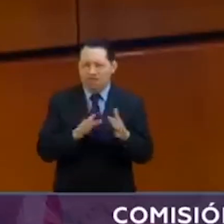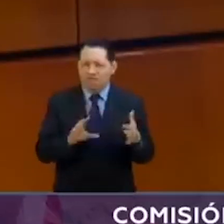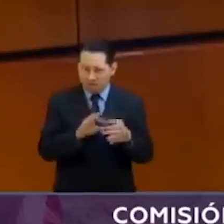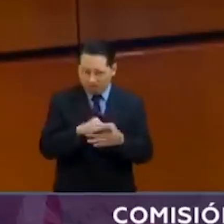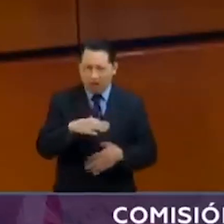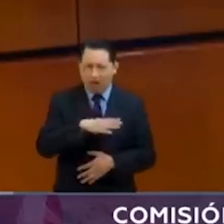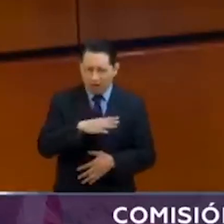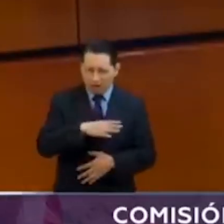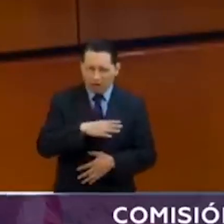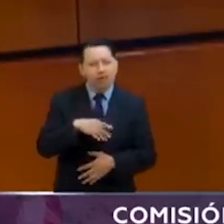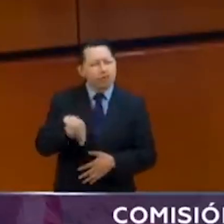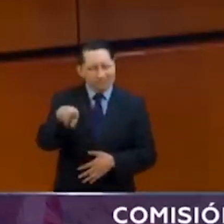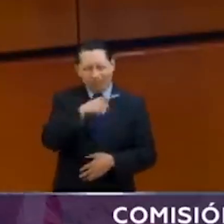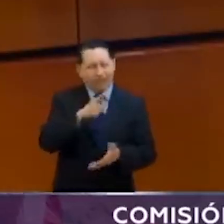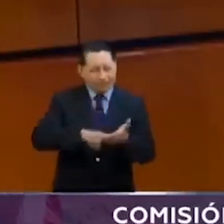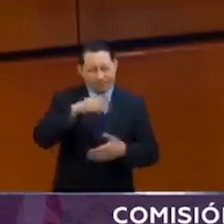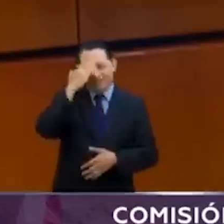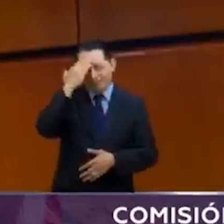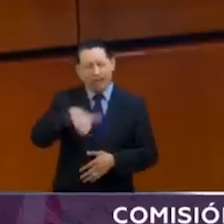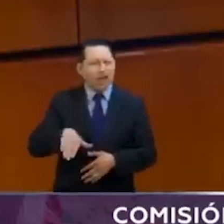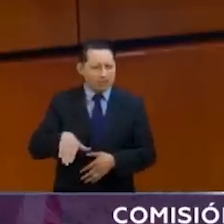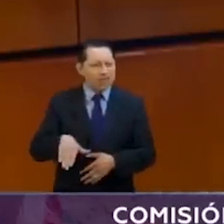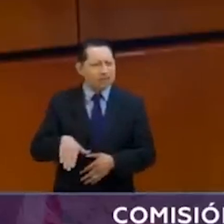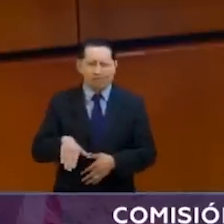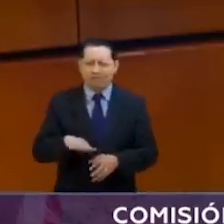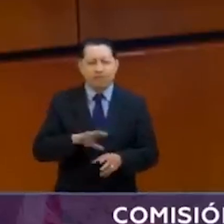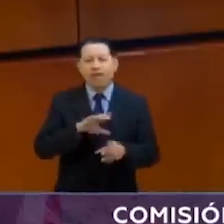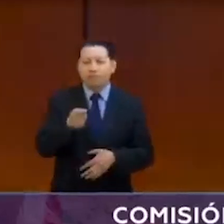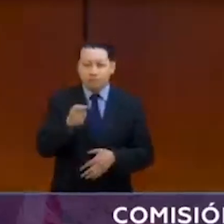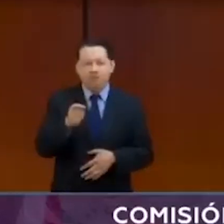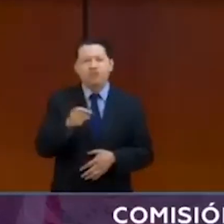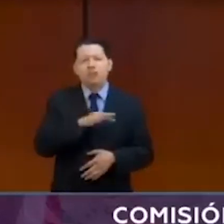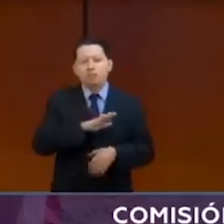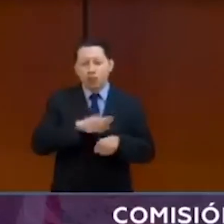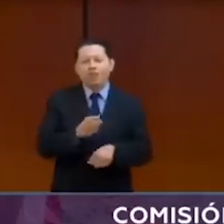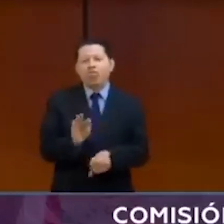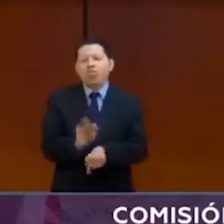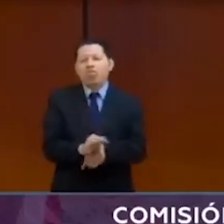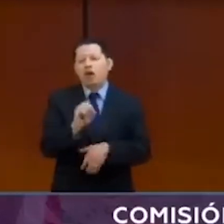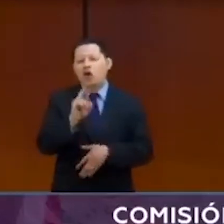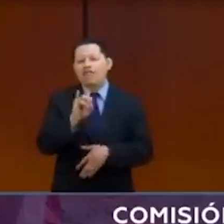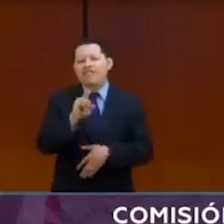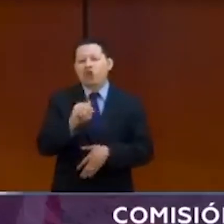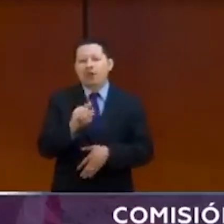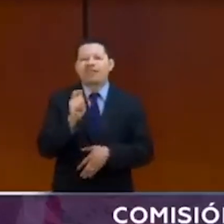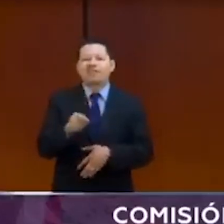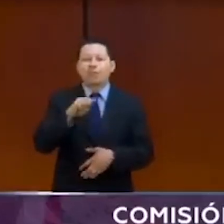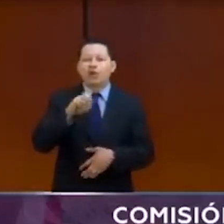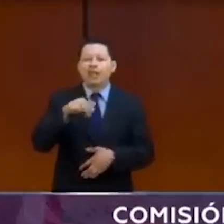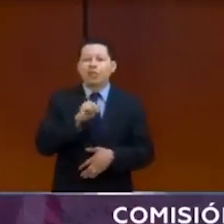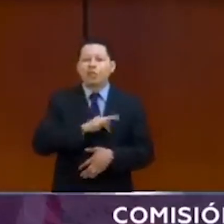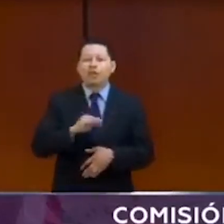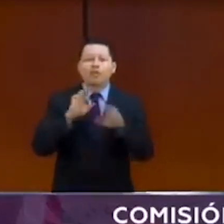y bien que lo saben y lo sabe todo el país morena es el brazo político